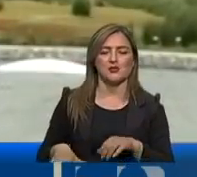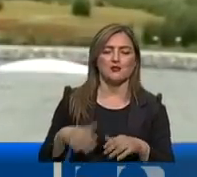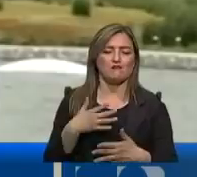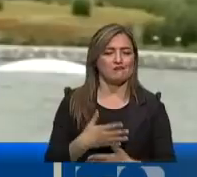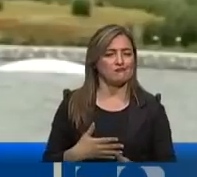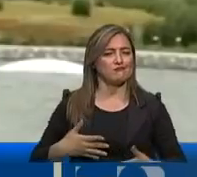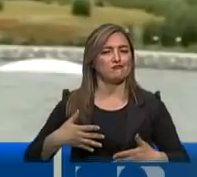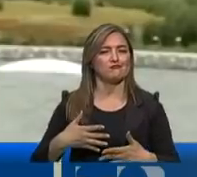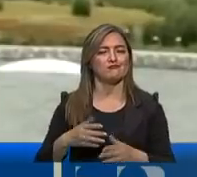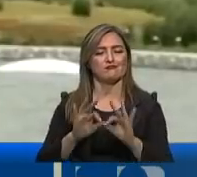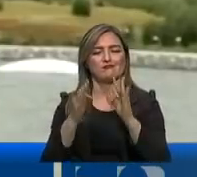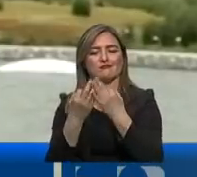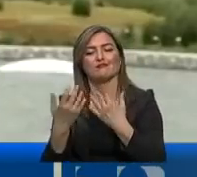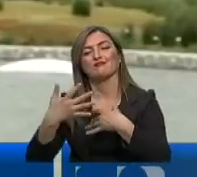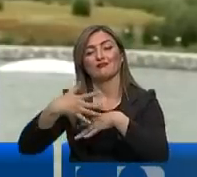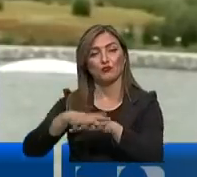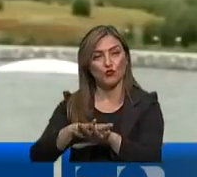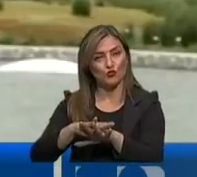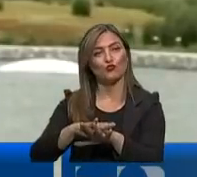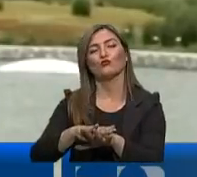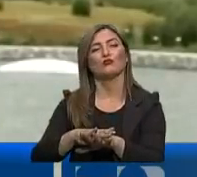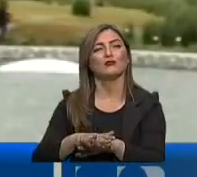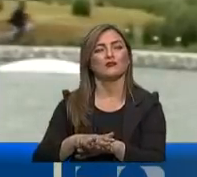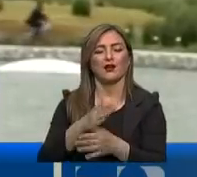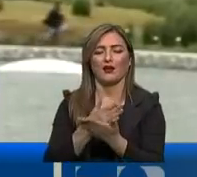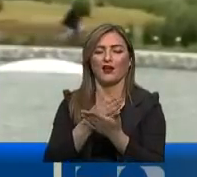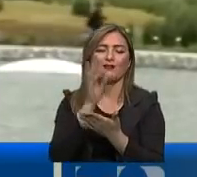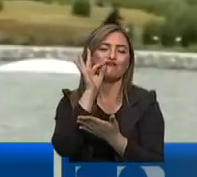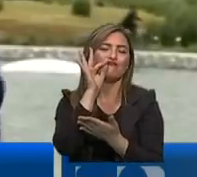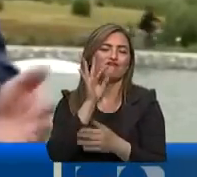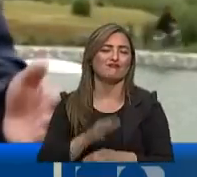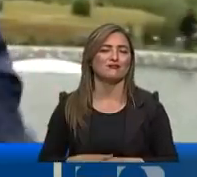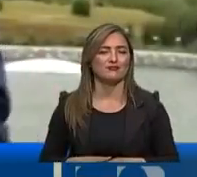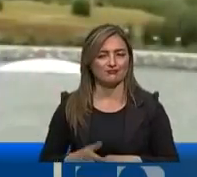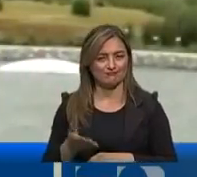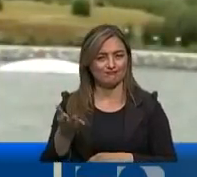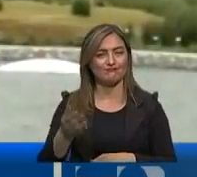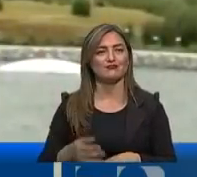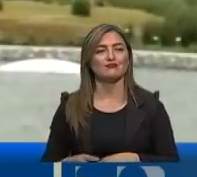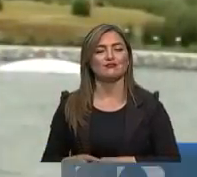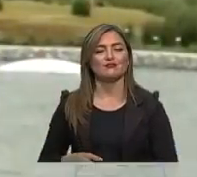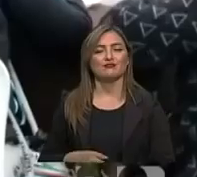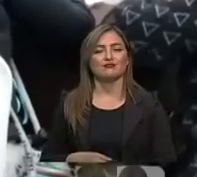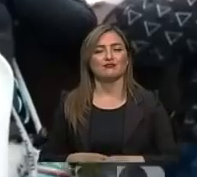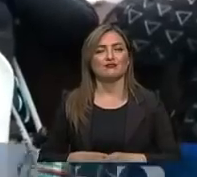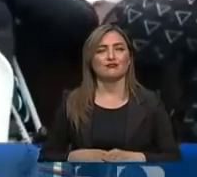la integración familiar y, por supuesto, a la exquisita gastronomía. Veamos.